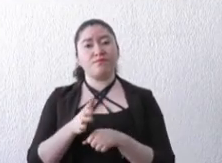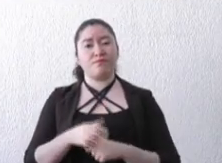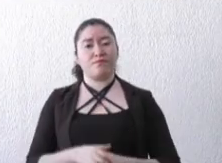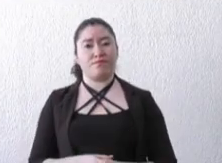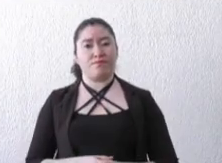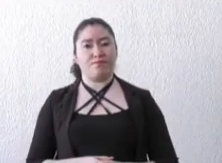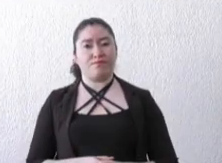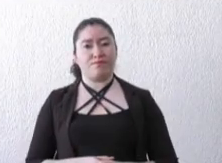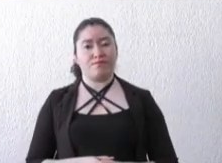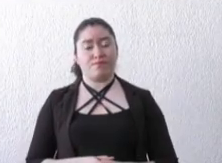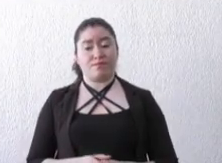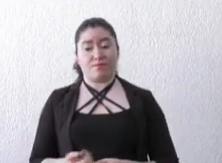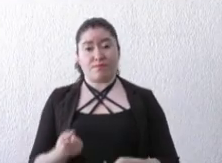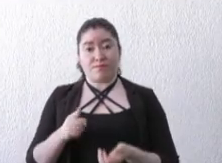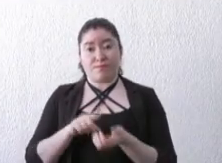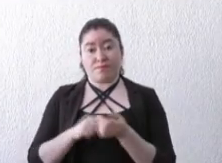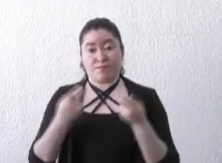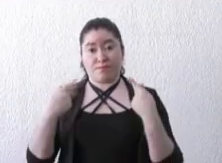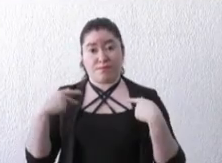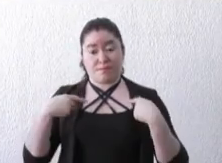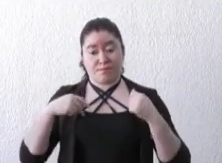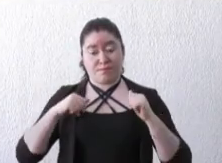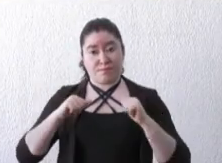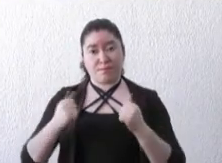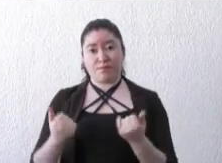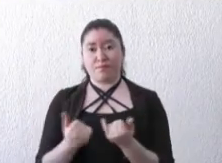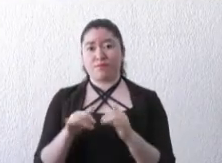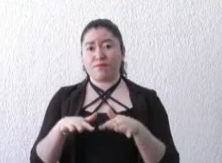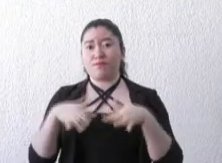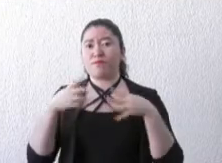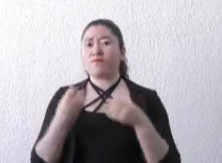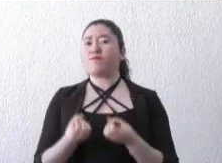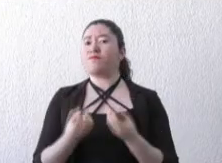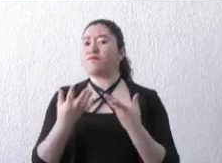tendrá una capacidad para 200 personas.